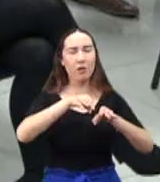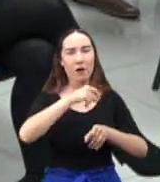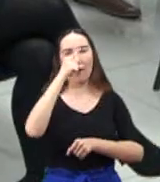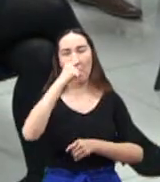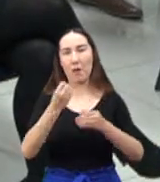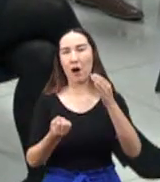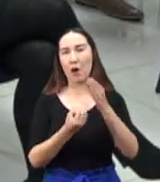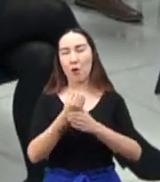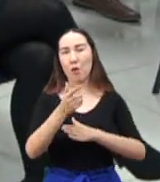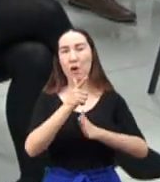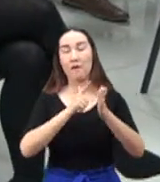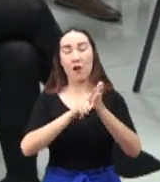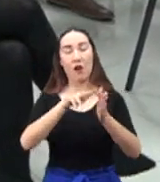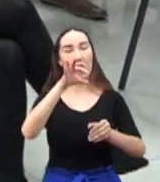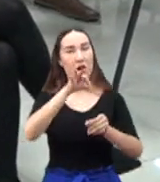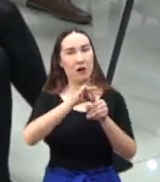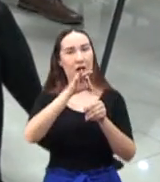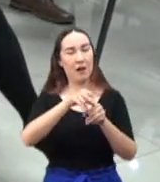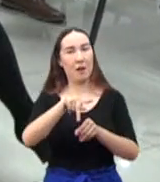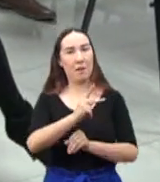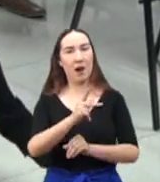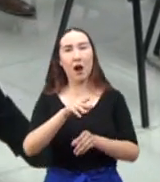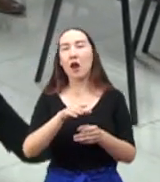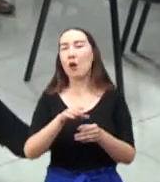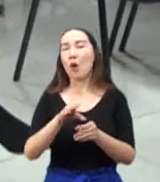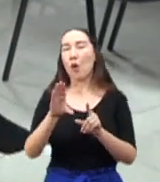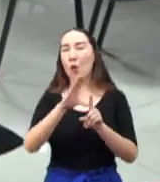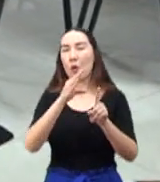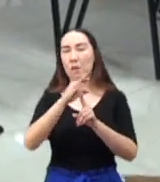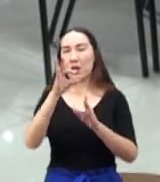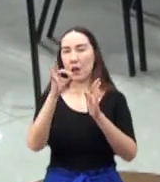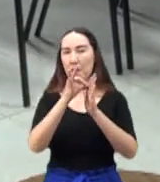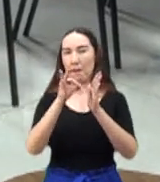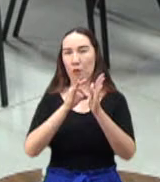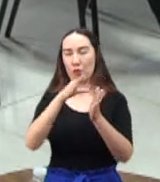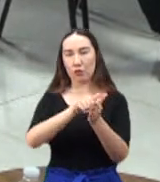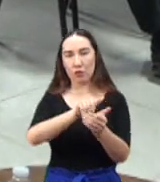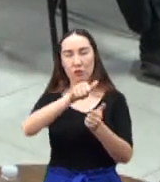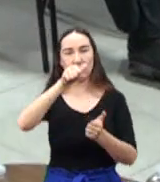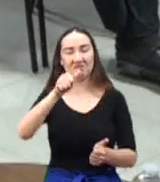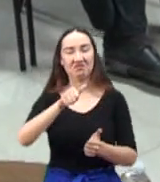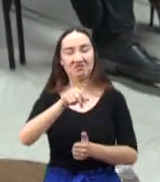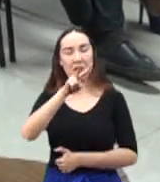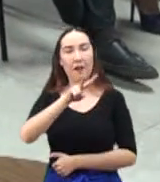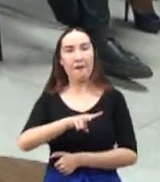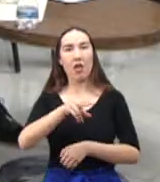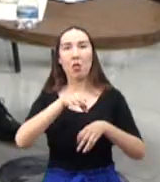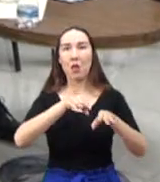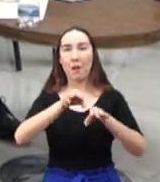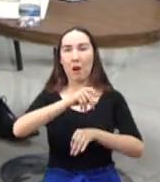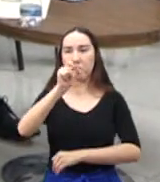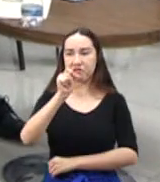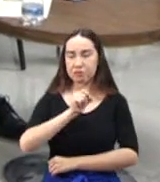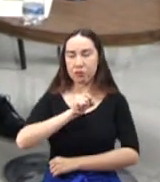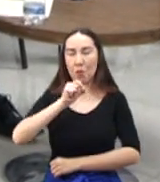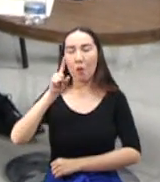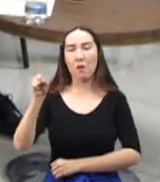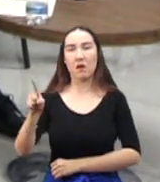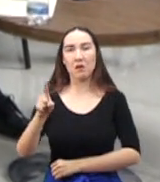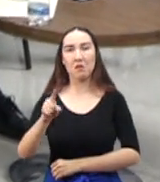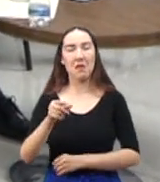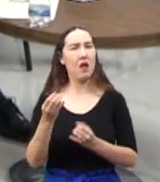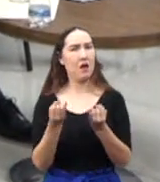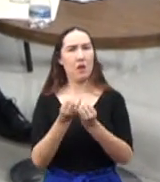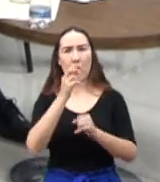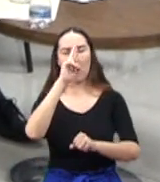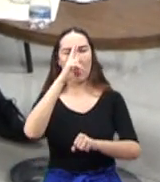electoral. Comentó que la Comisión de Puntos Constitucionales que preside hizo un trabajo profesional y además